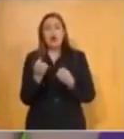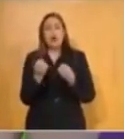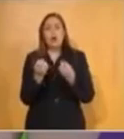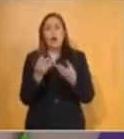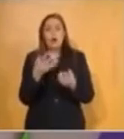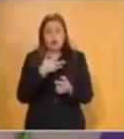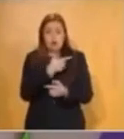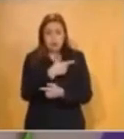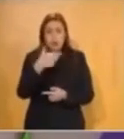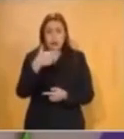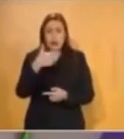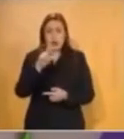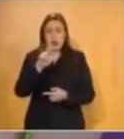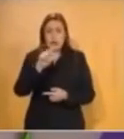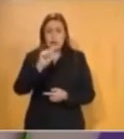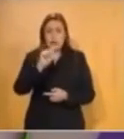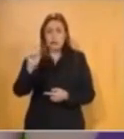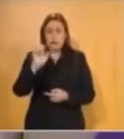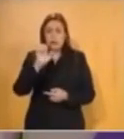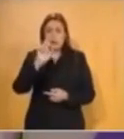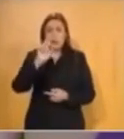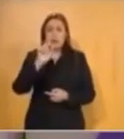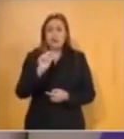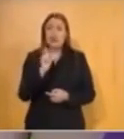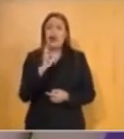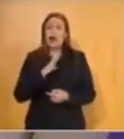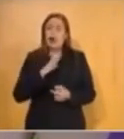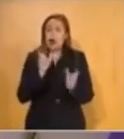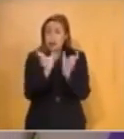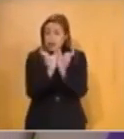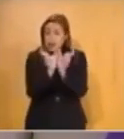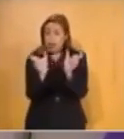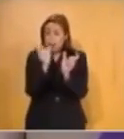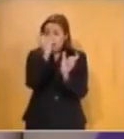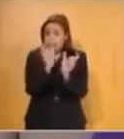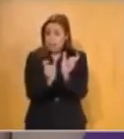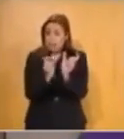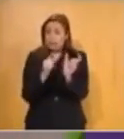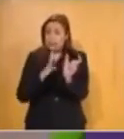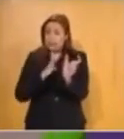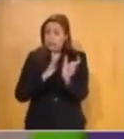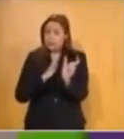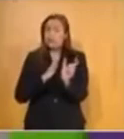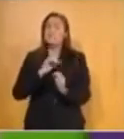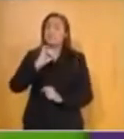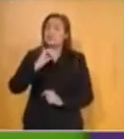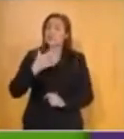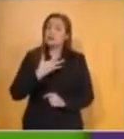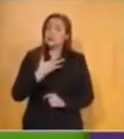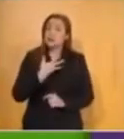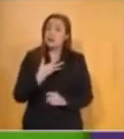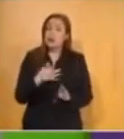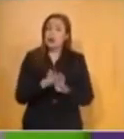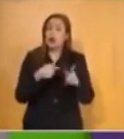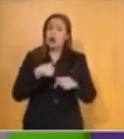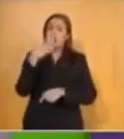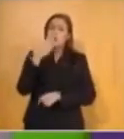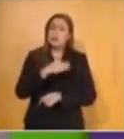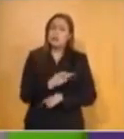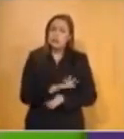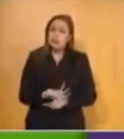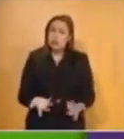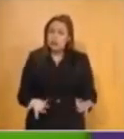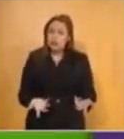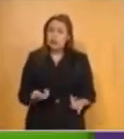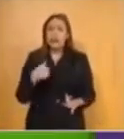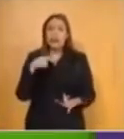tiene espacios entre los paneles o recuadros? Yes, it does. How do I know it? ¿Cómo puedo saber si los